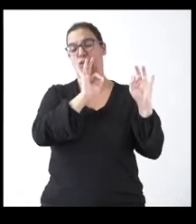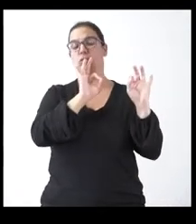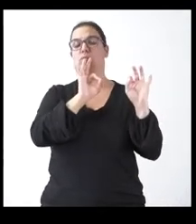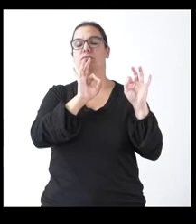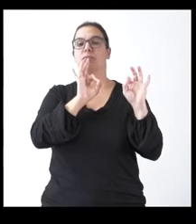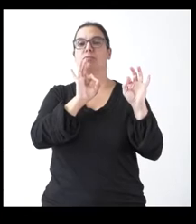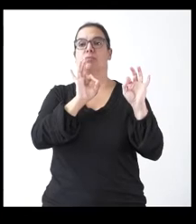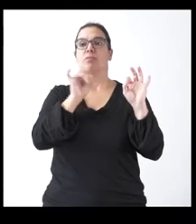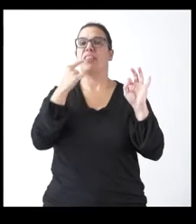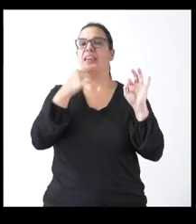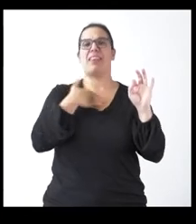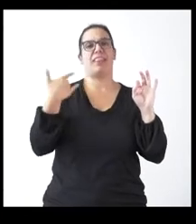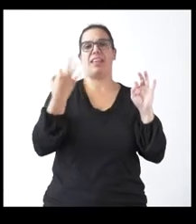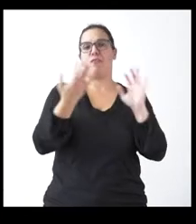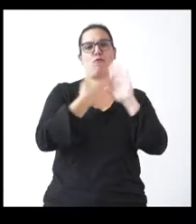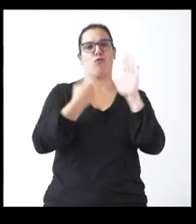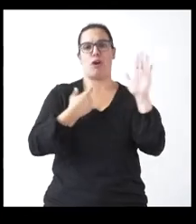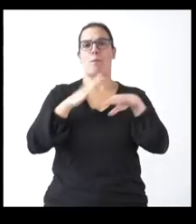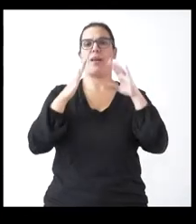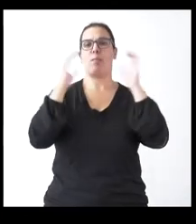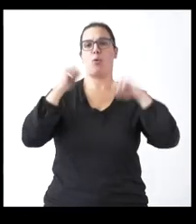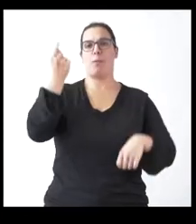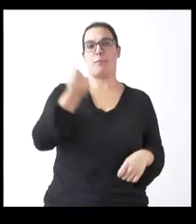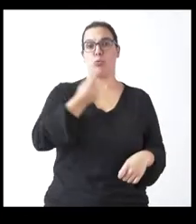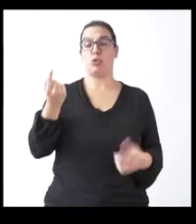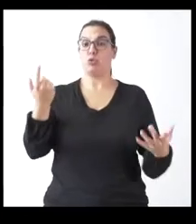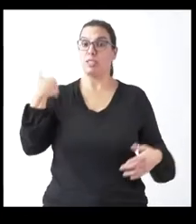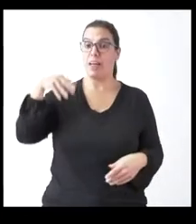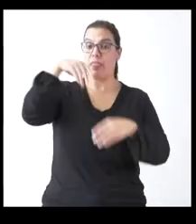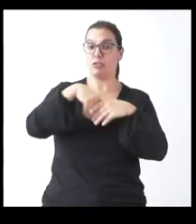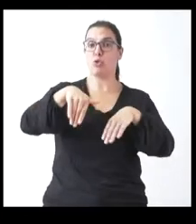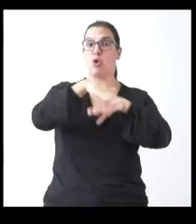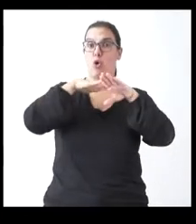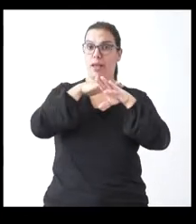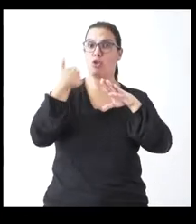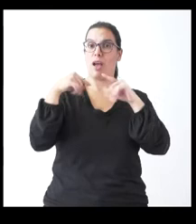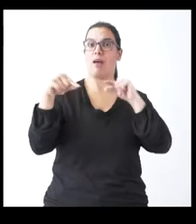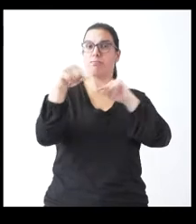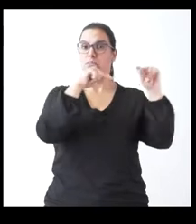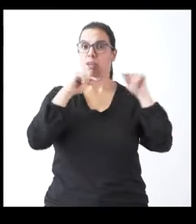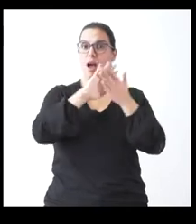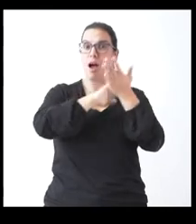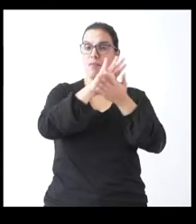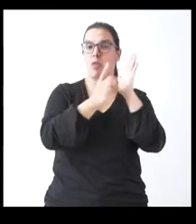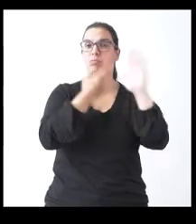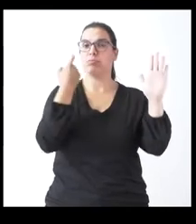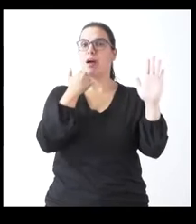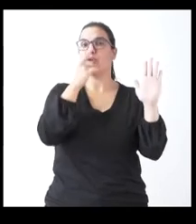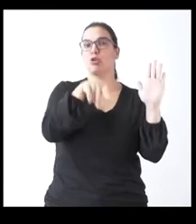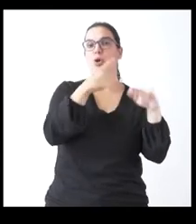dentro del gobierno de eso cómo va a quedar en los presupuestos de si va a haber alguna supresión que